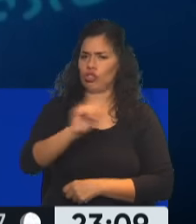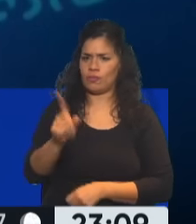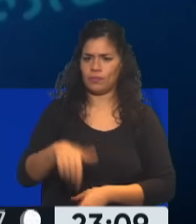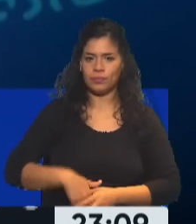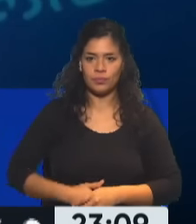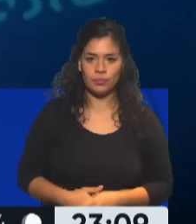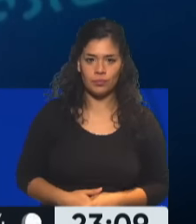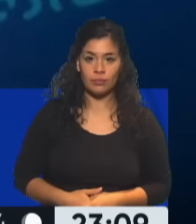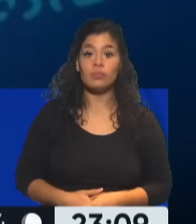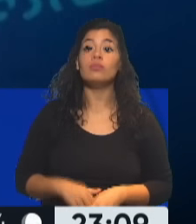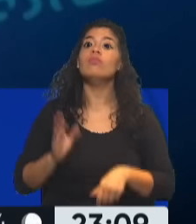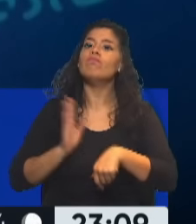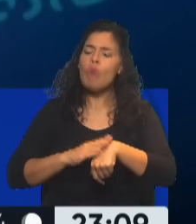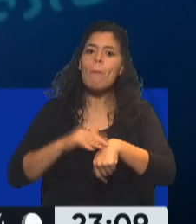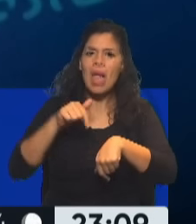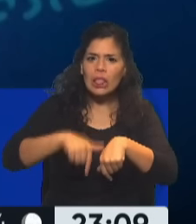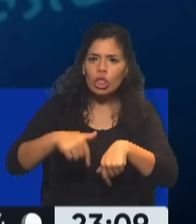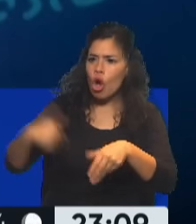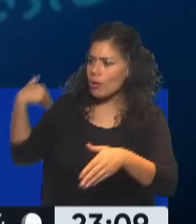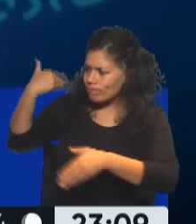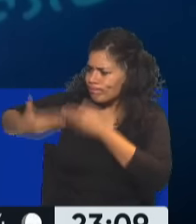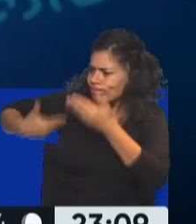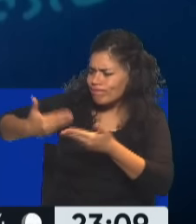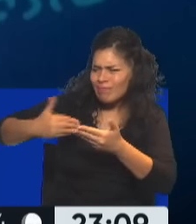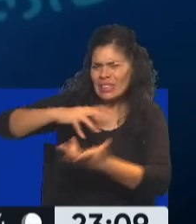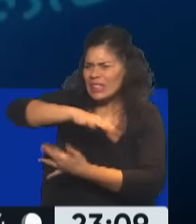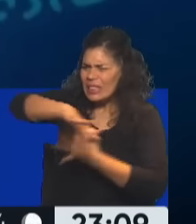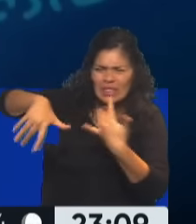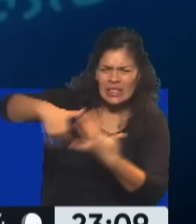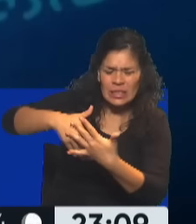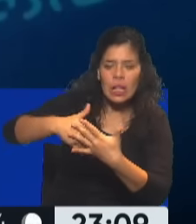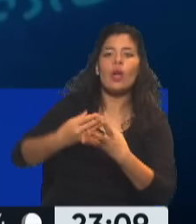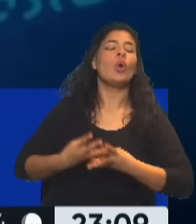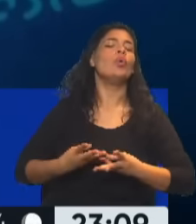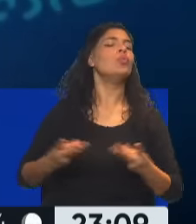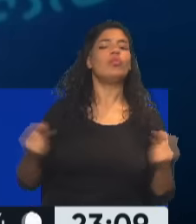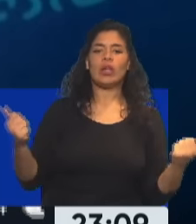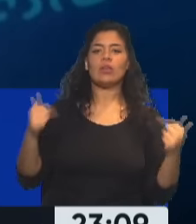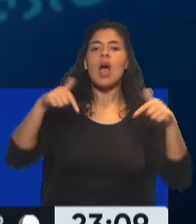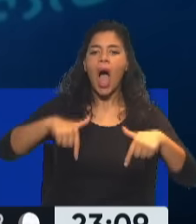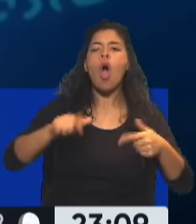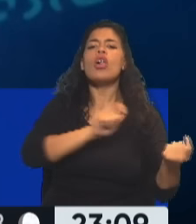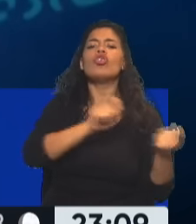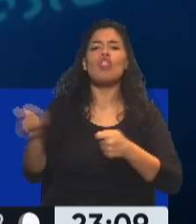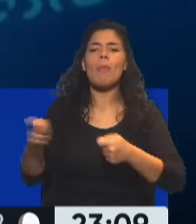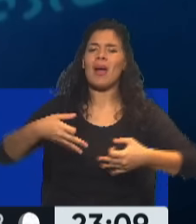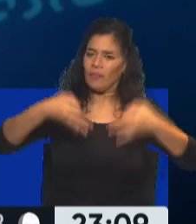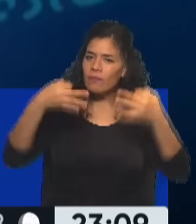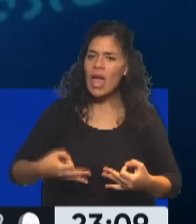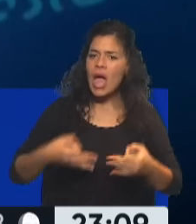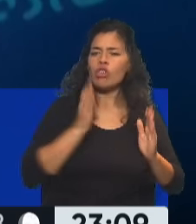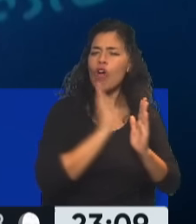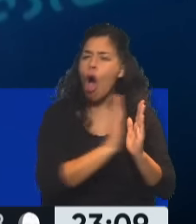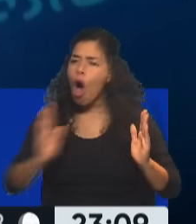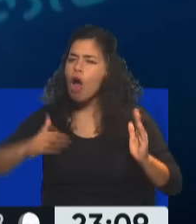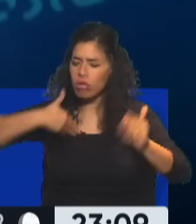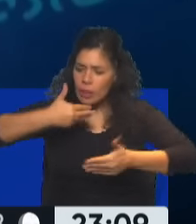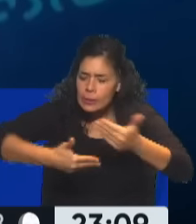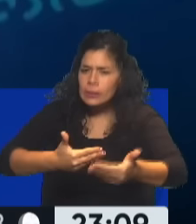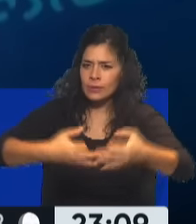un ciclo de caos para iniciar una era de orden y estabilidad y seguridad. El cierre de un ciclo